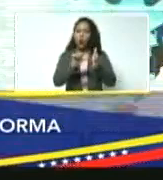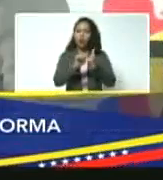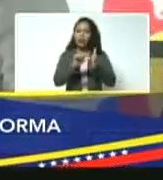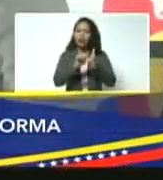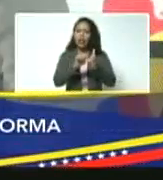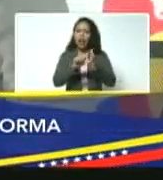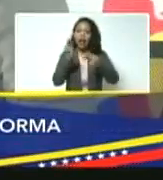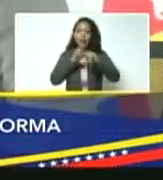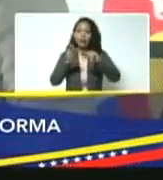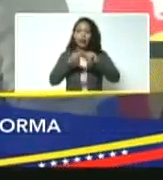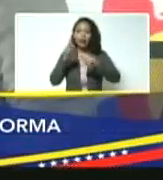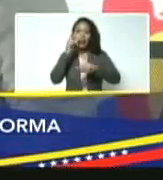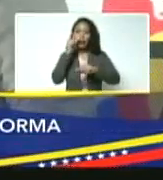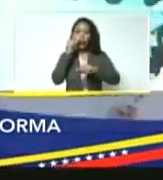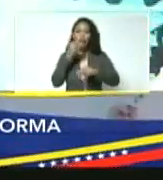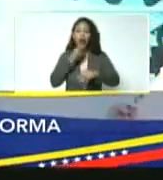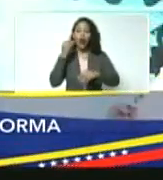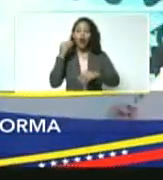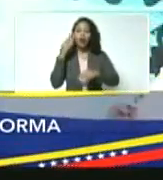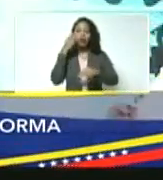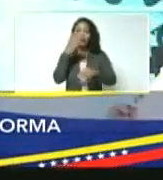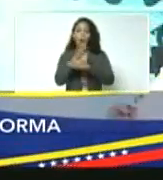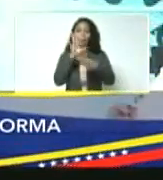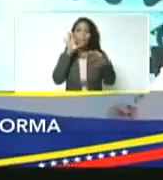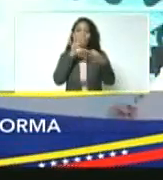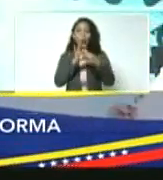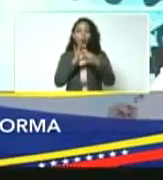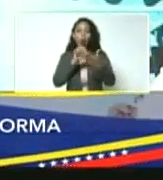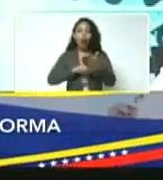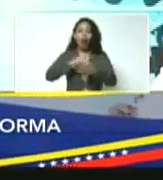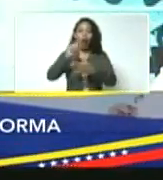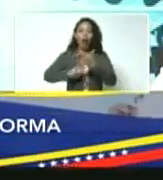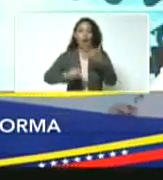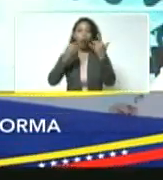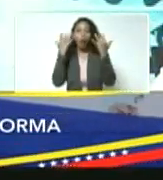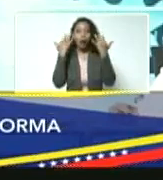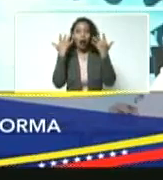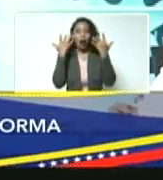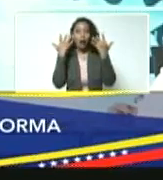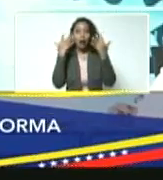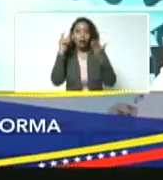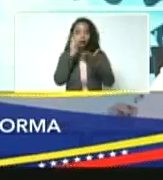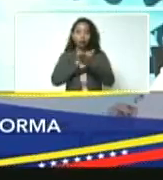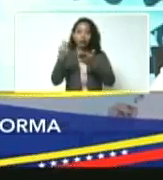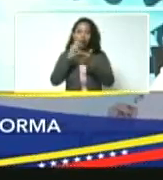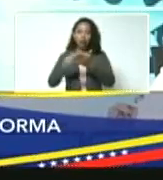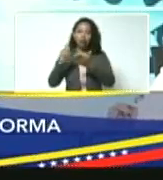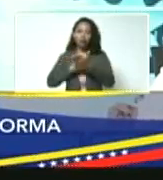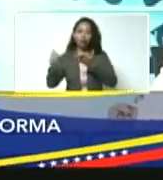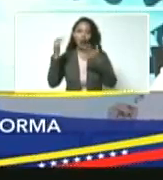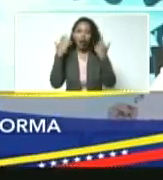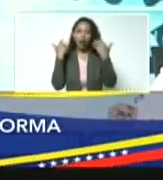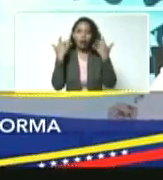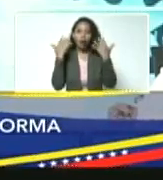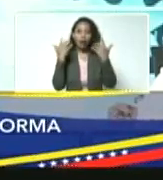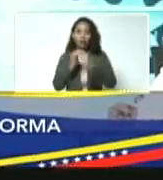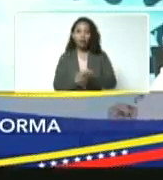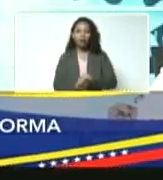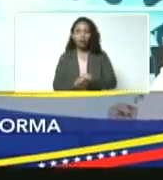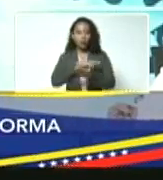el niño está y el joven está vinculado al lápiz en la mano, a la escritura con la mano, a